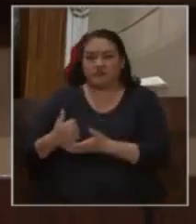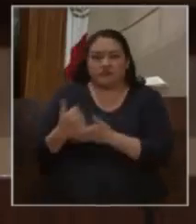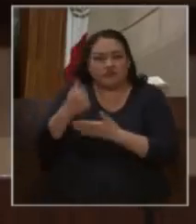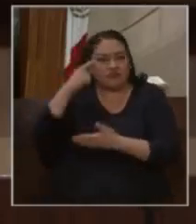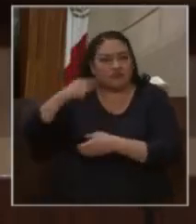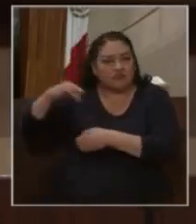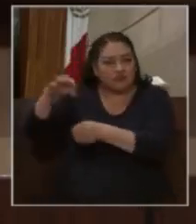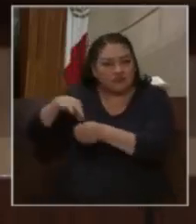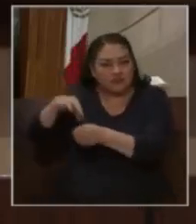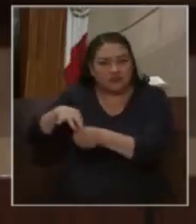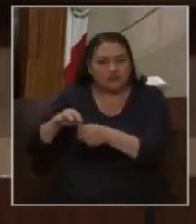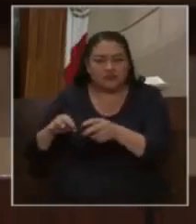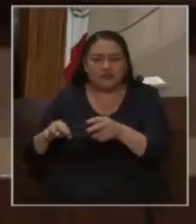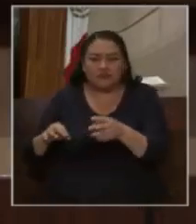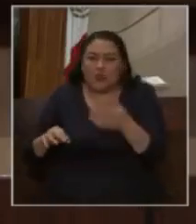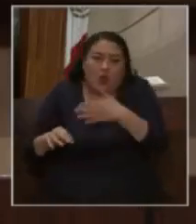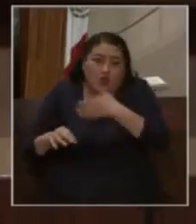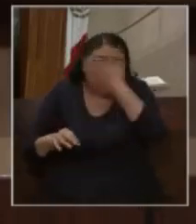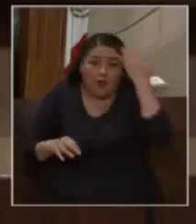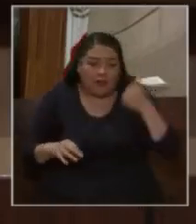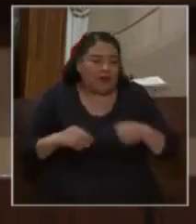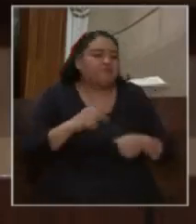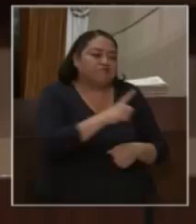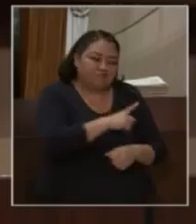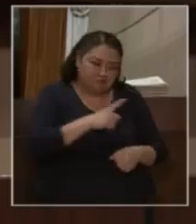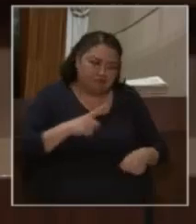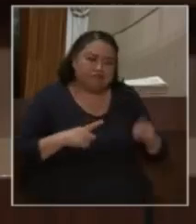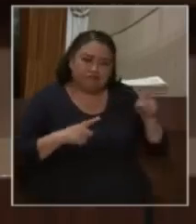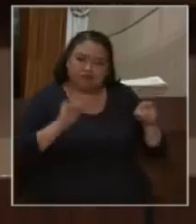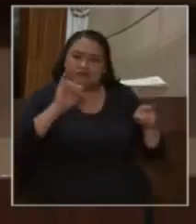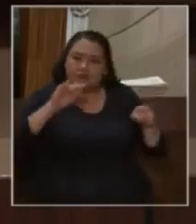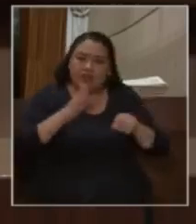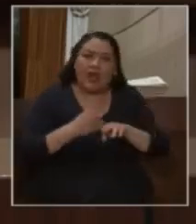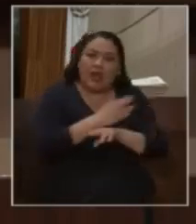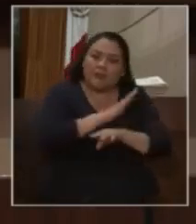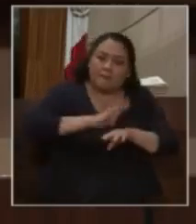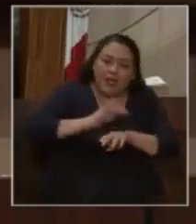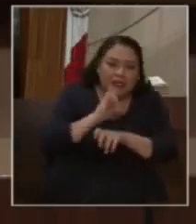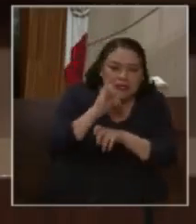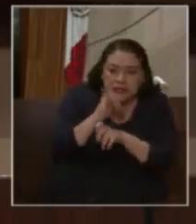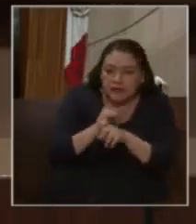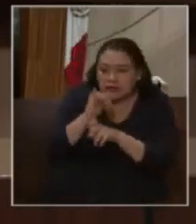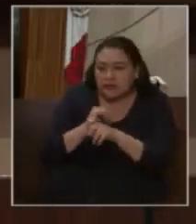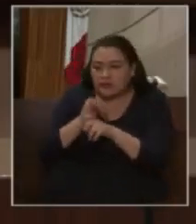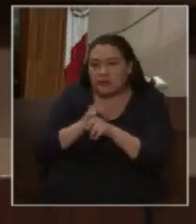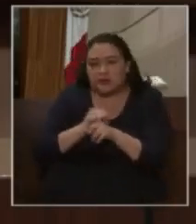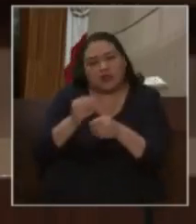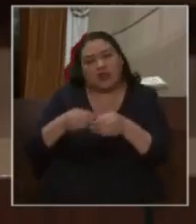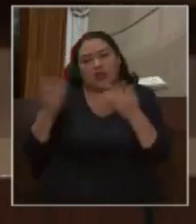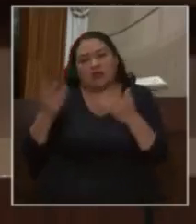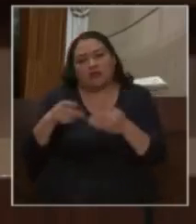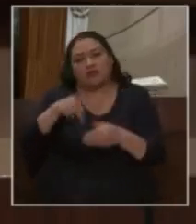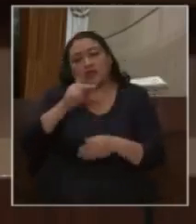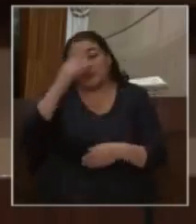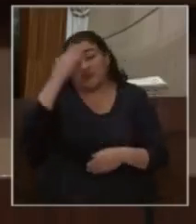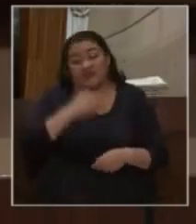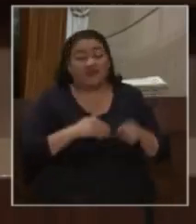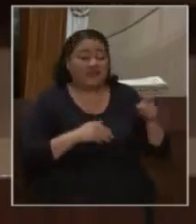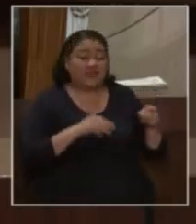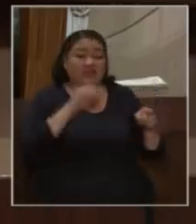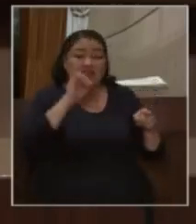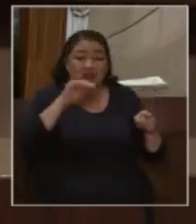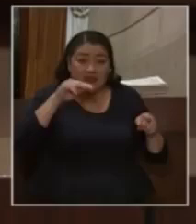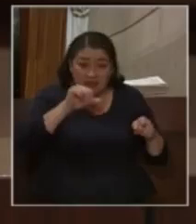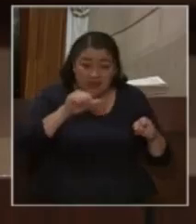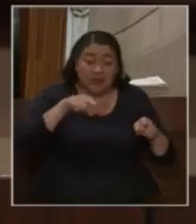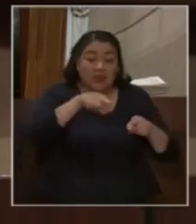debió realizar mayores indagatorias. Y esto es así porque el INE no investigó directamente